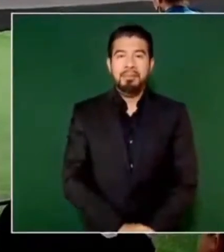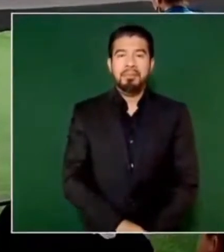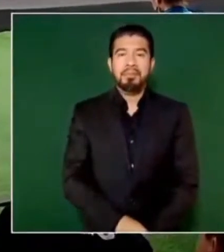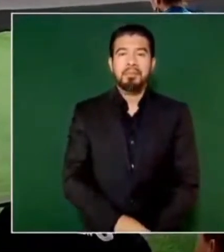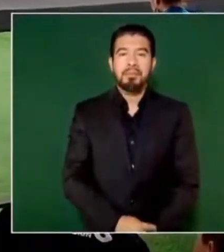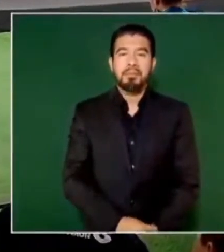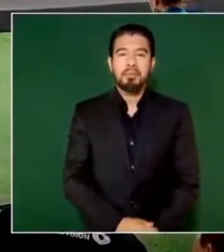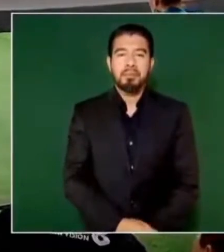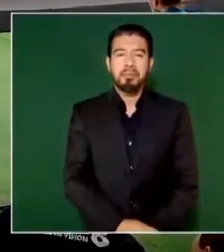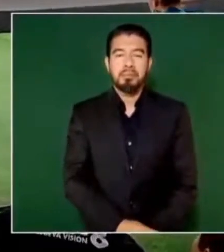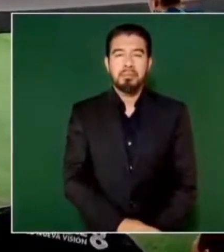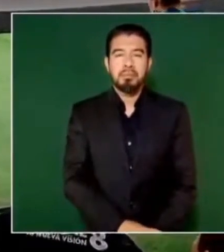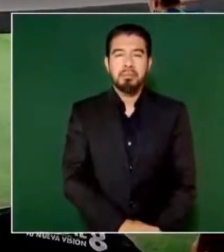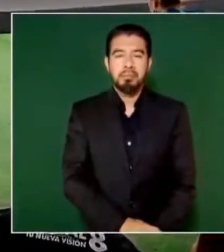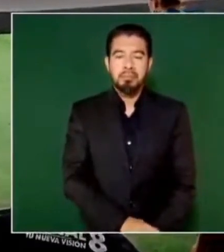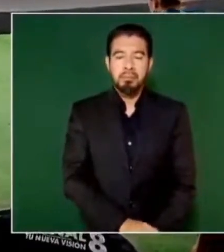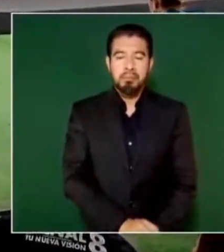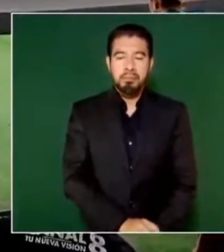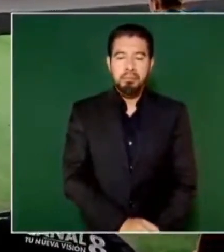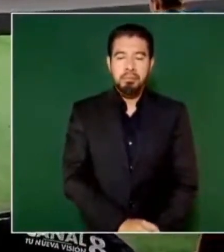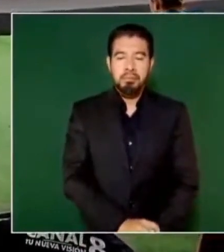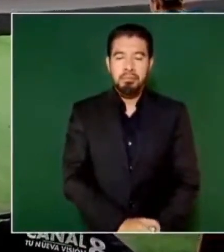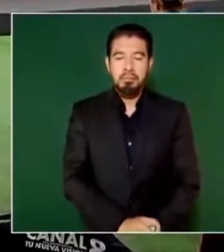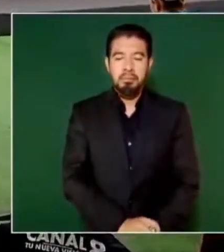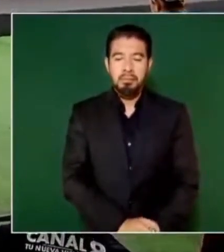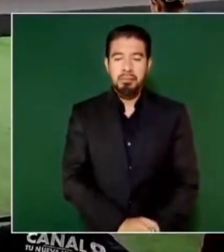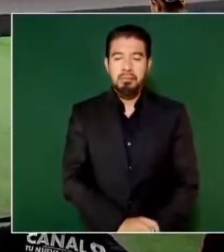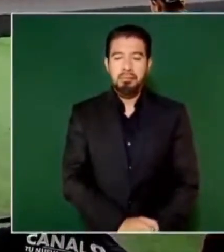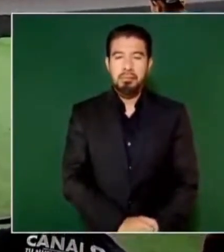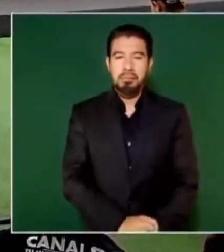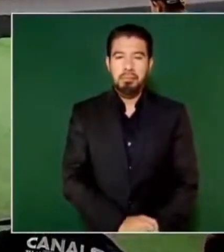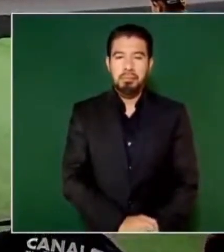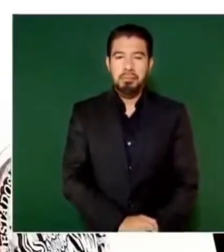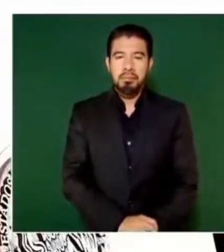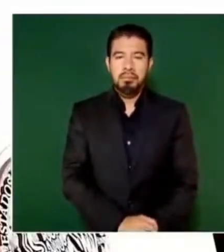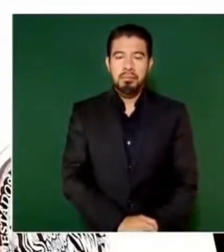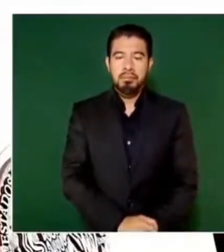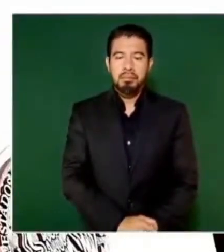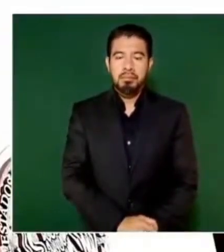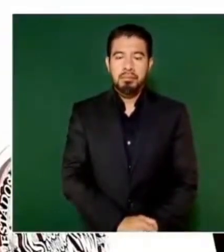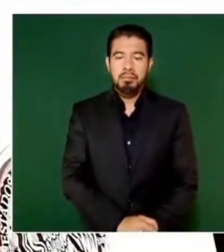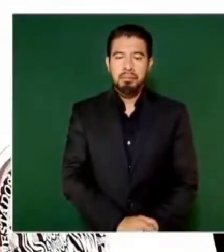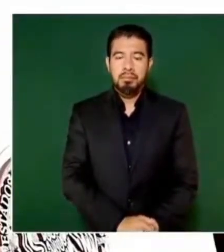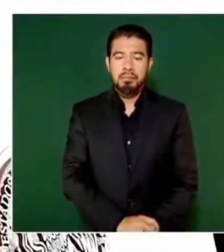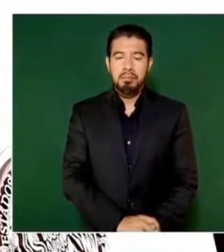Pues no fue Gurría, que era secretario de Hacienda,